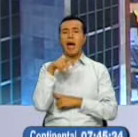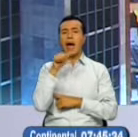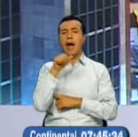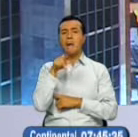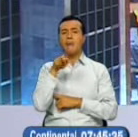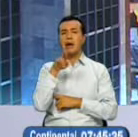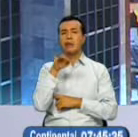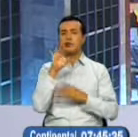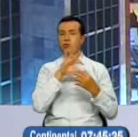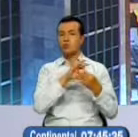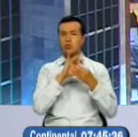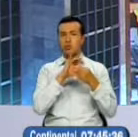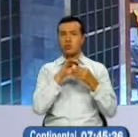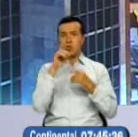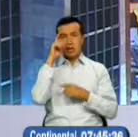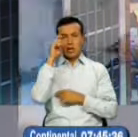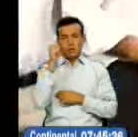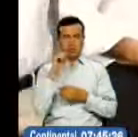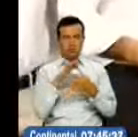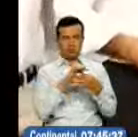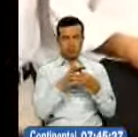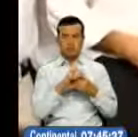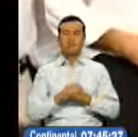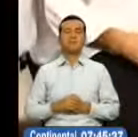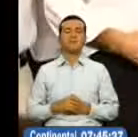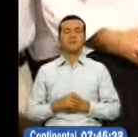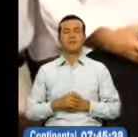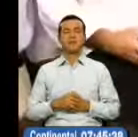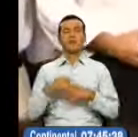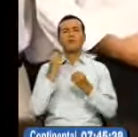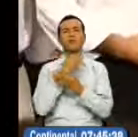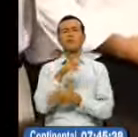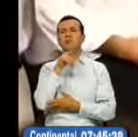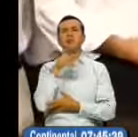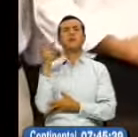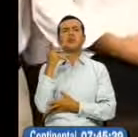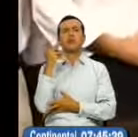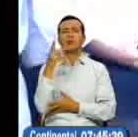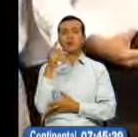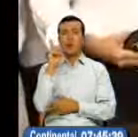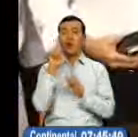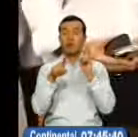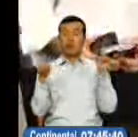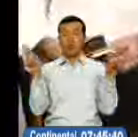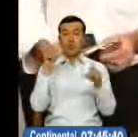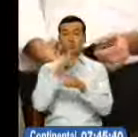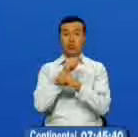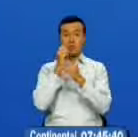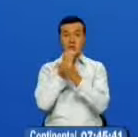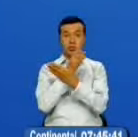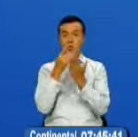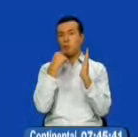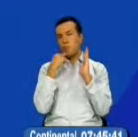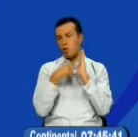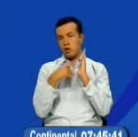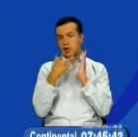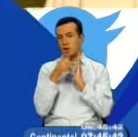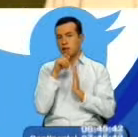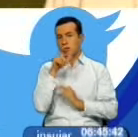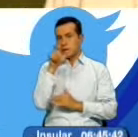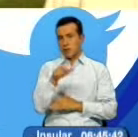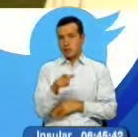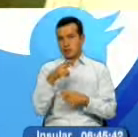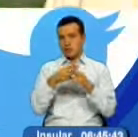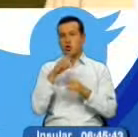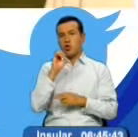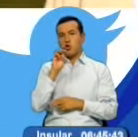ex postulante presidencial. Esta información se la dio a conocer a través de varias cuentas de Twitter. Así, por ejemplo, el